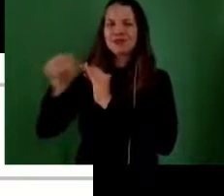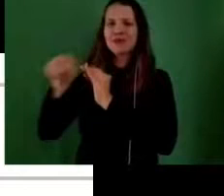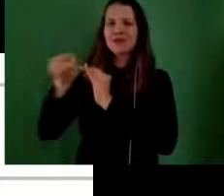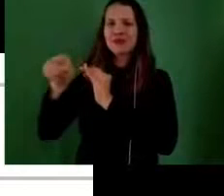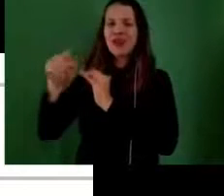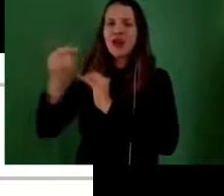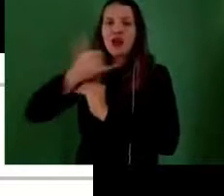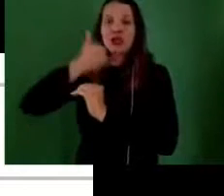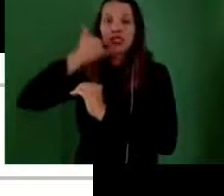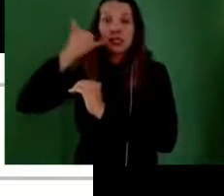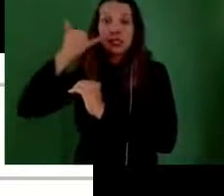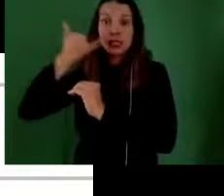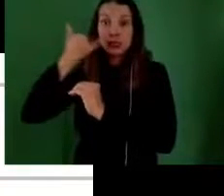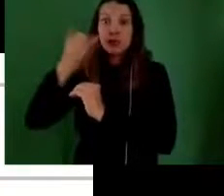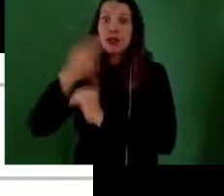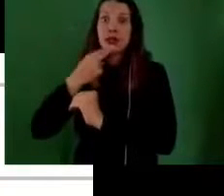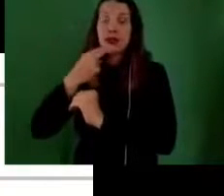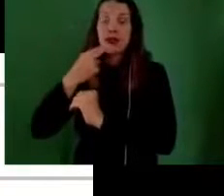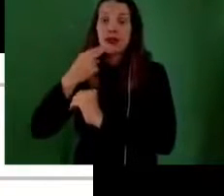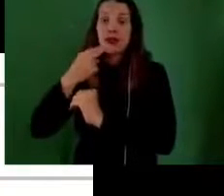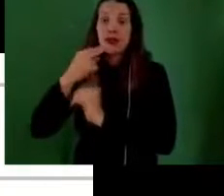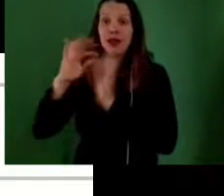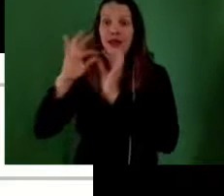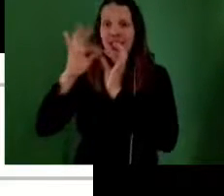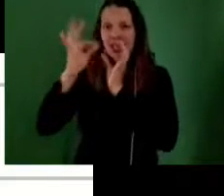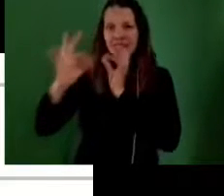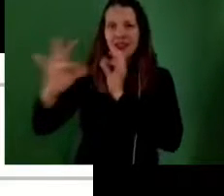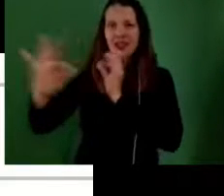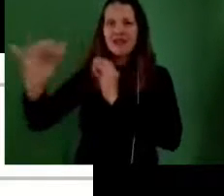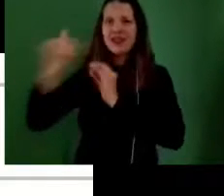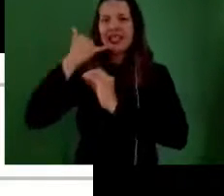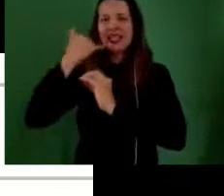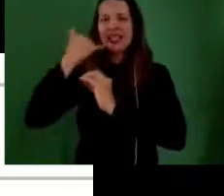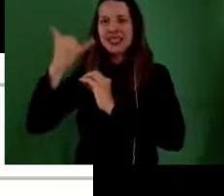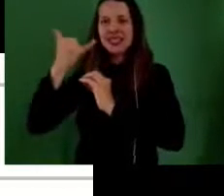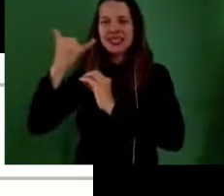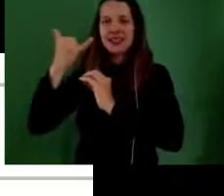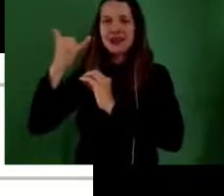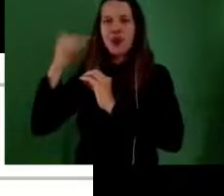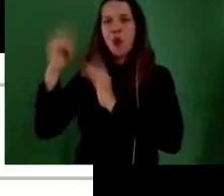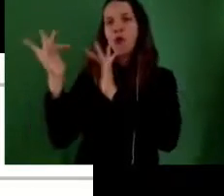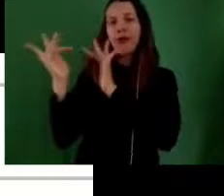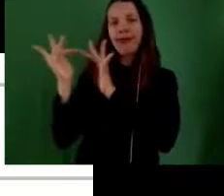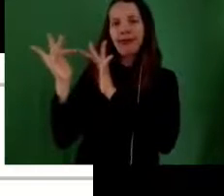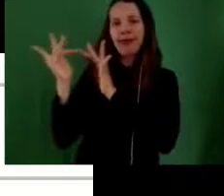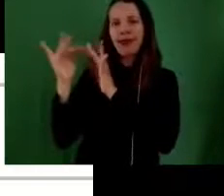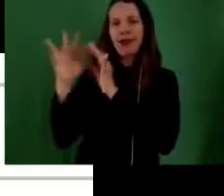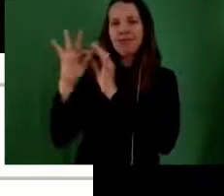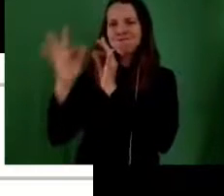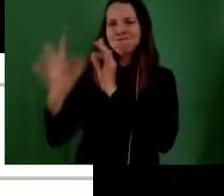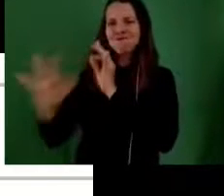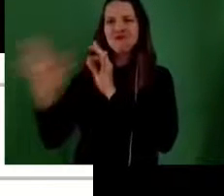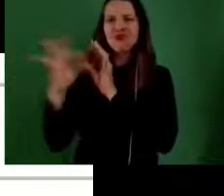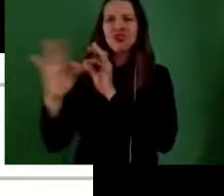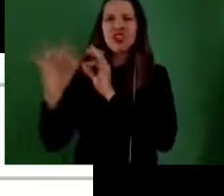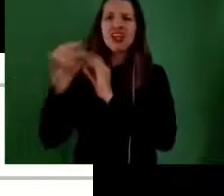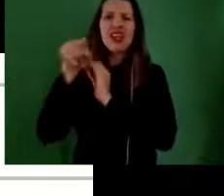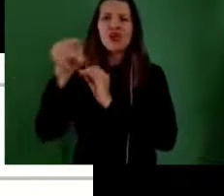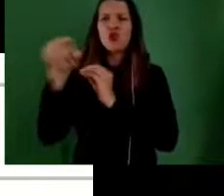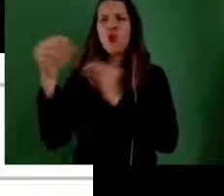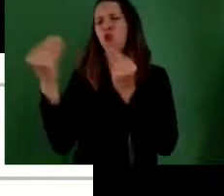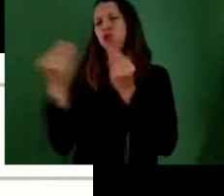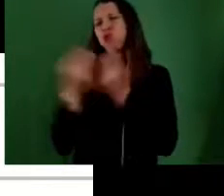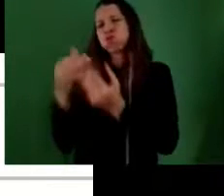o transmisión de data. Y esto es muy común. Nosotros todavía,